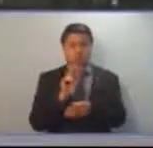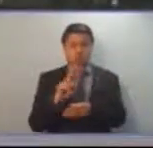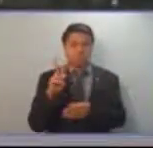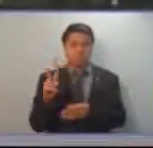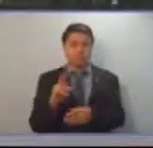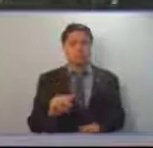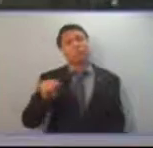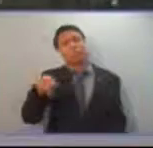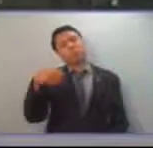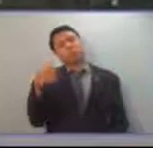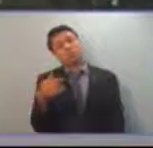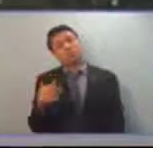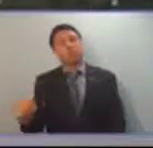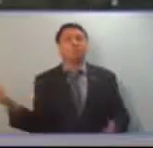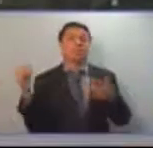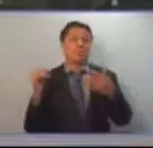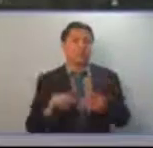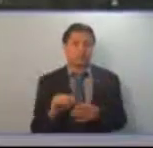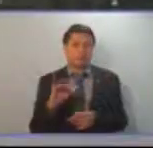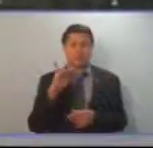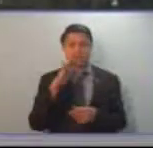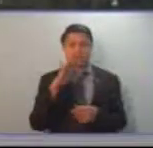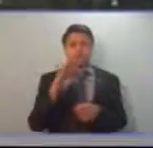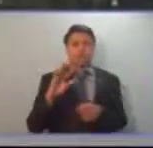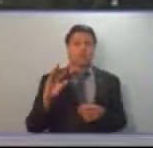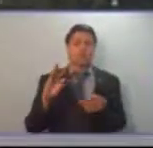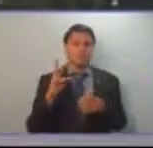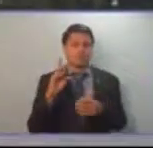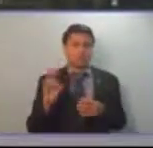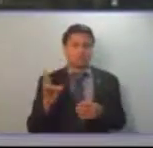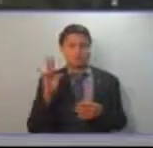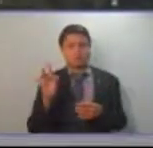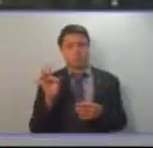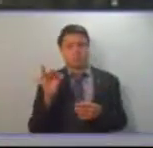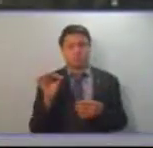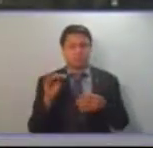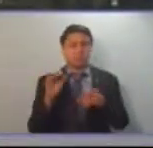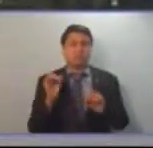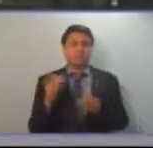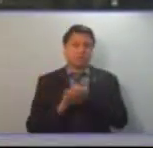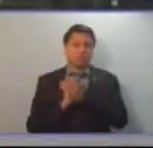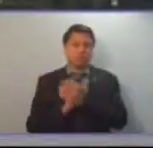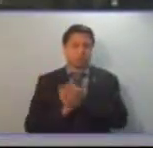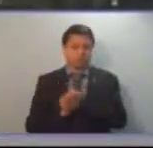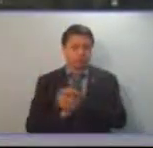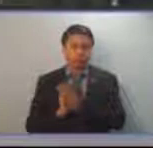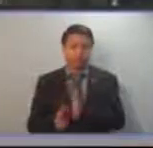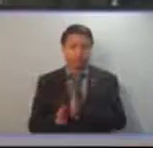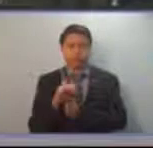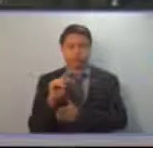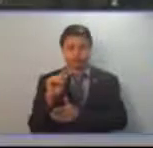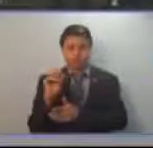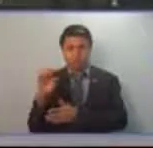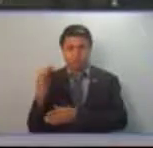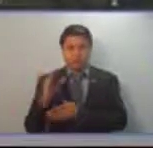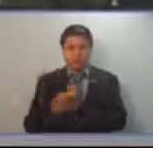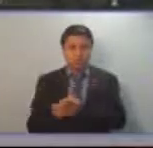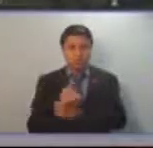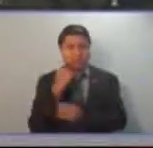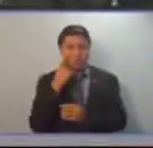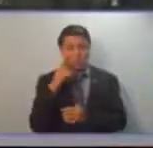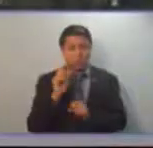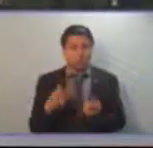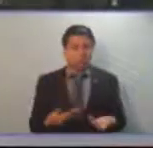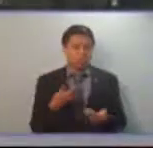El resto de partidos que contienden deben sortear el tribunal los lugares donde ellos